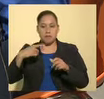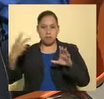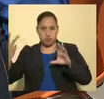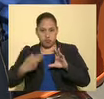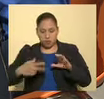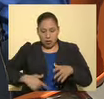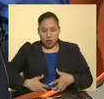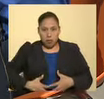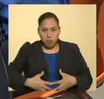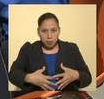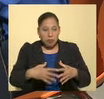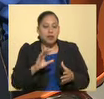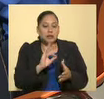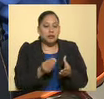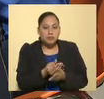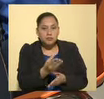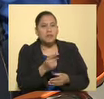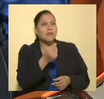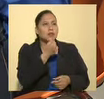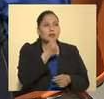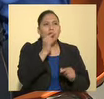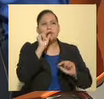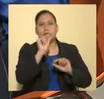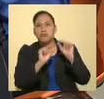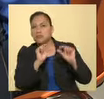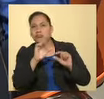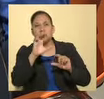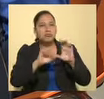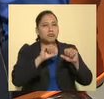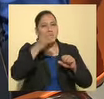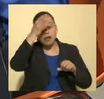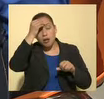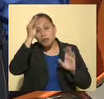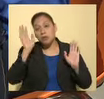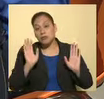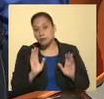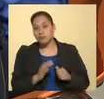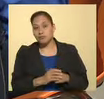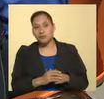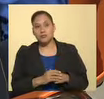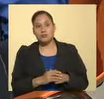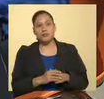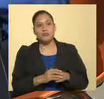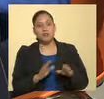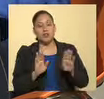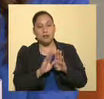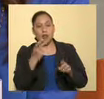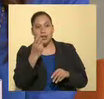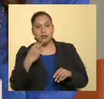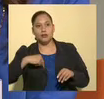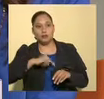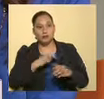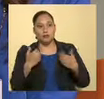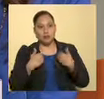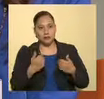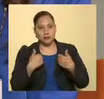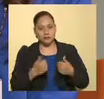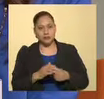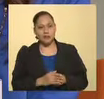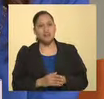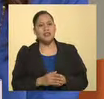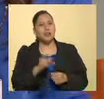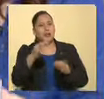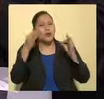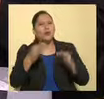demás, de las distintas variaciones que hay para la descendencia, para la familia, es la manera en la que nos referimos. Y ahí ¿cómo sería